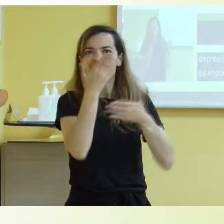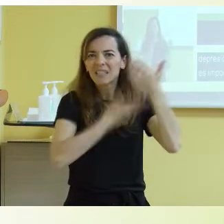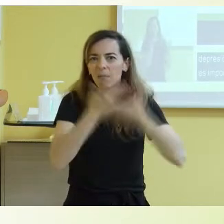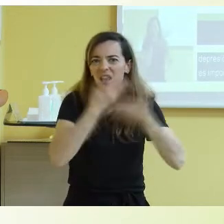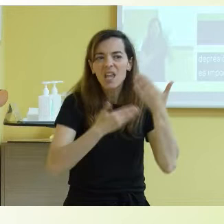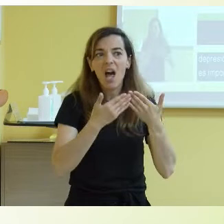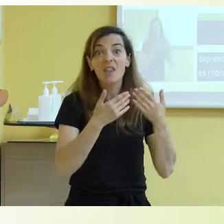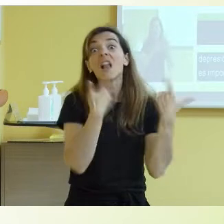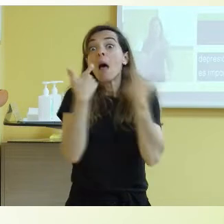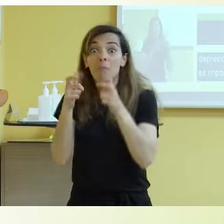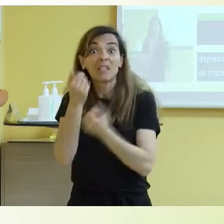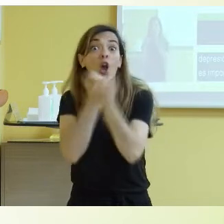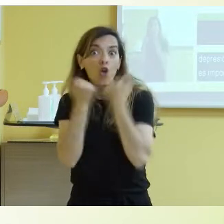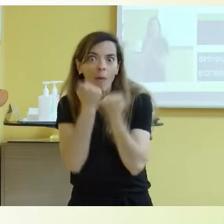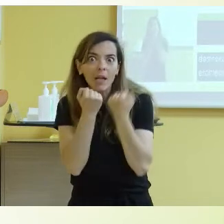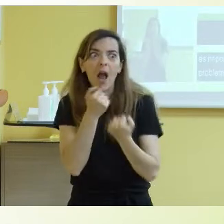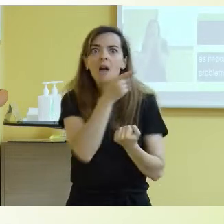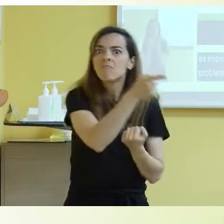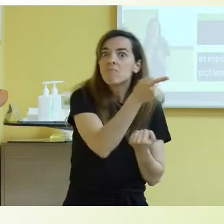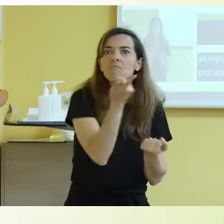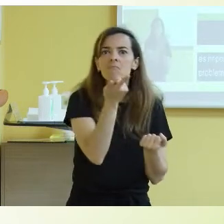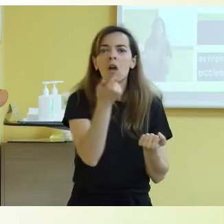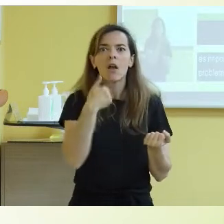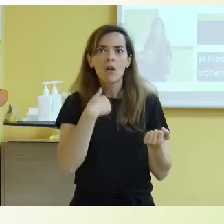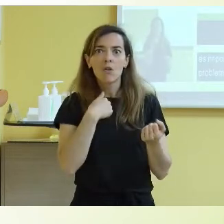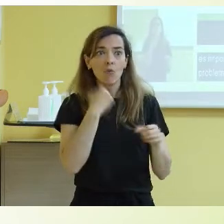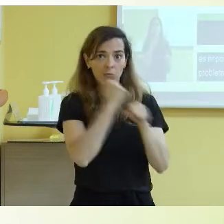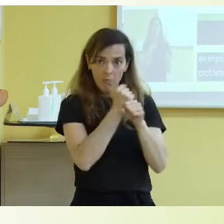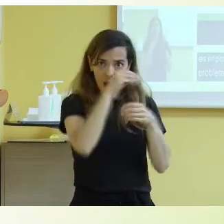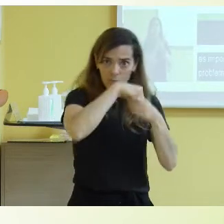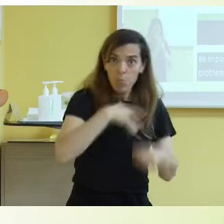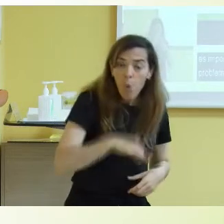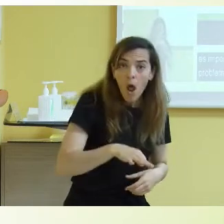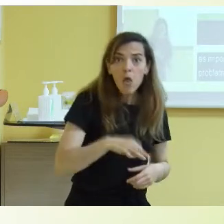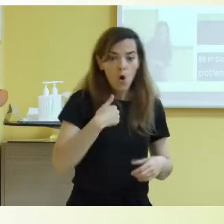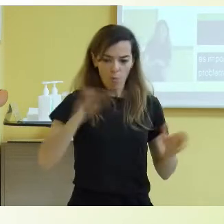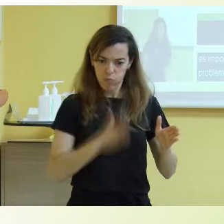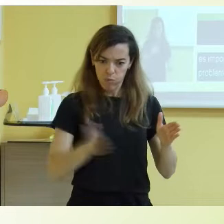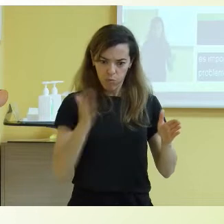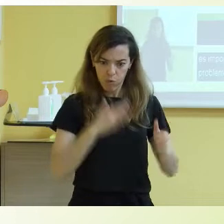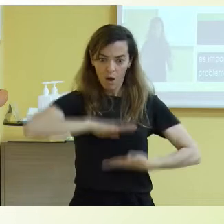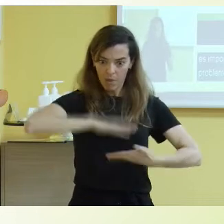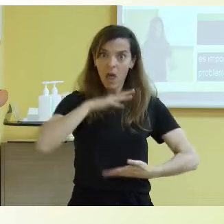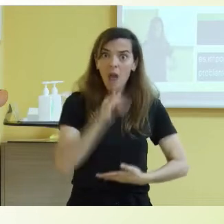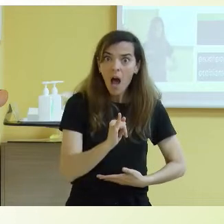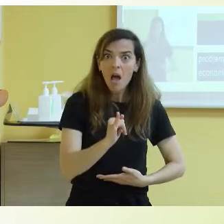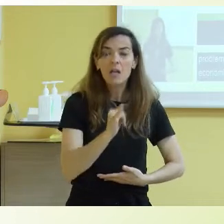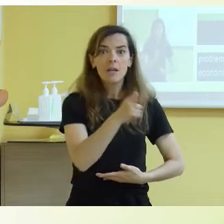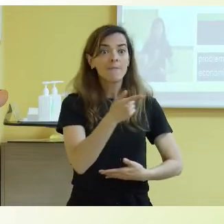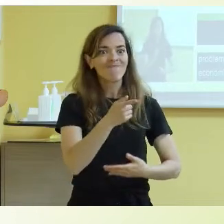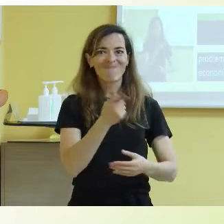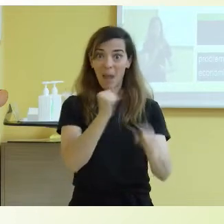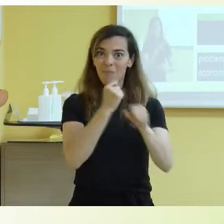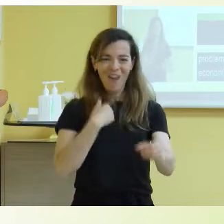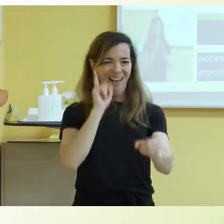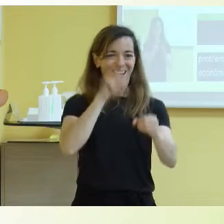parte económica, si soy capaz de estar empleado, soy capaz de producir, si realmente esa participación en el empleo también